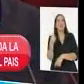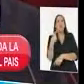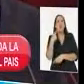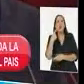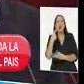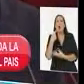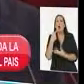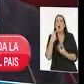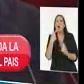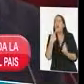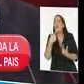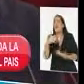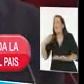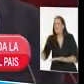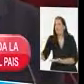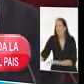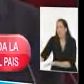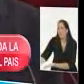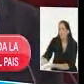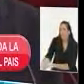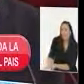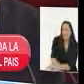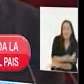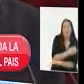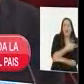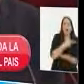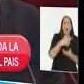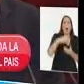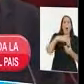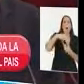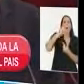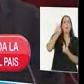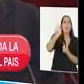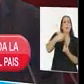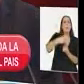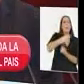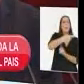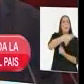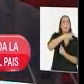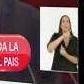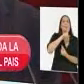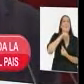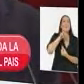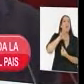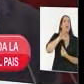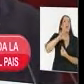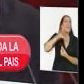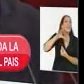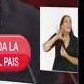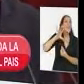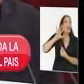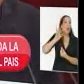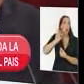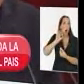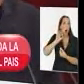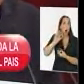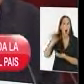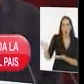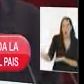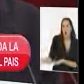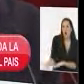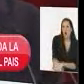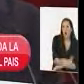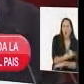que Macri elija eso porque está legitimando a aquellos que, como decía Mercedes, deberían estar presos, la verdad. Y el gobierno debería